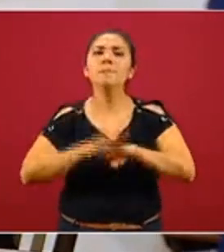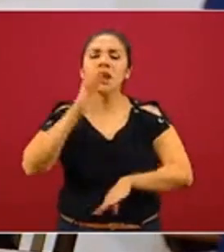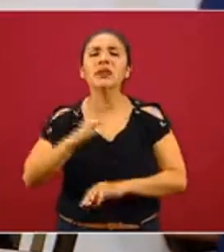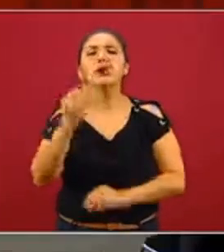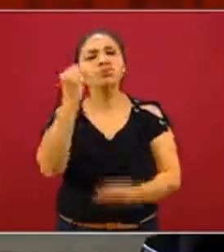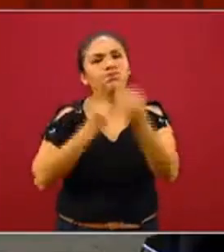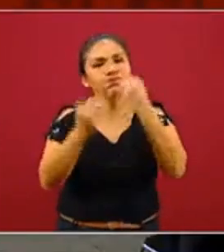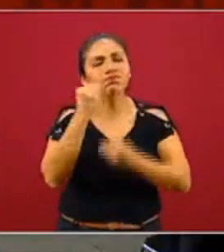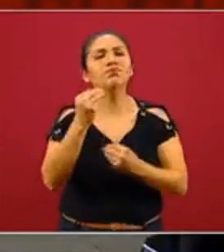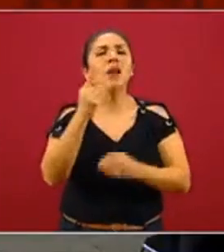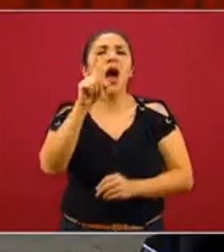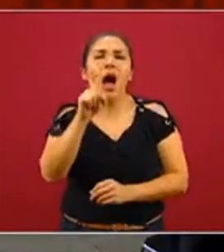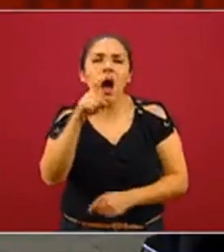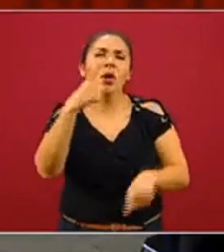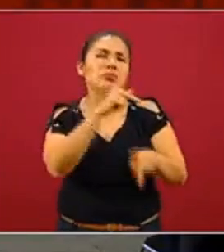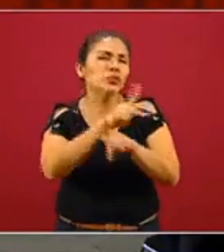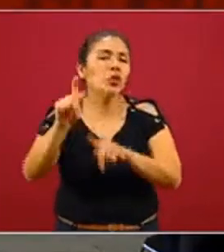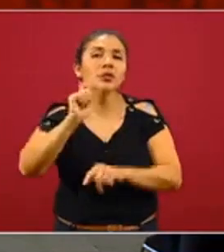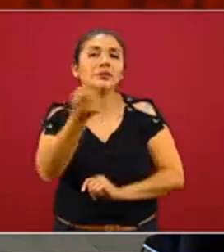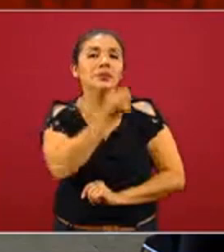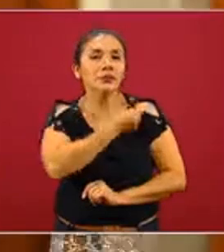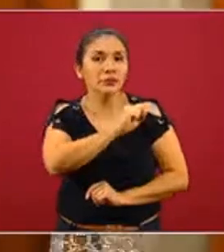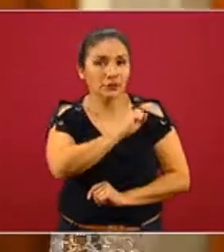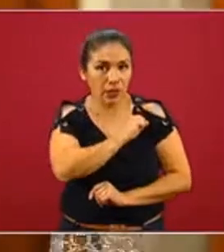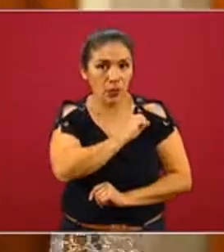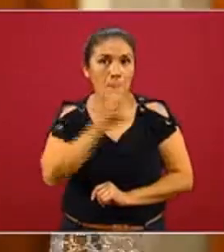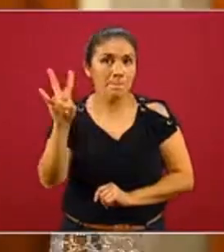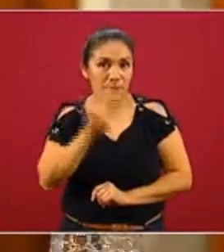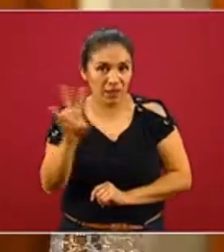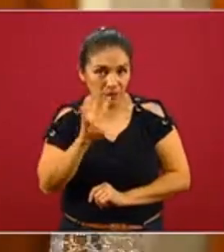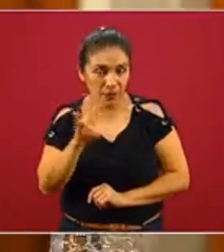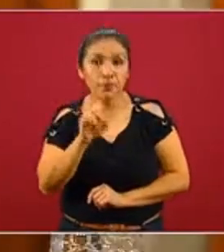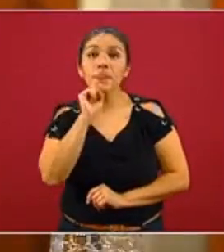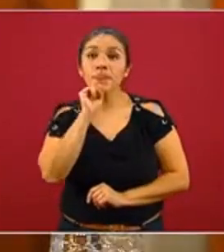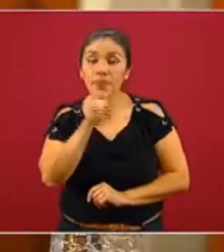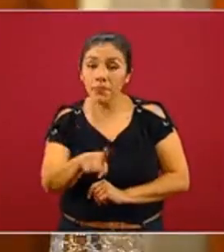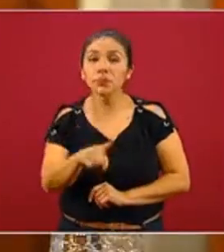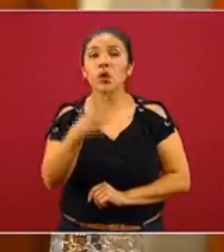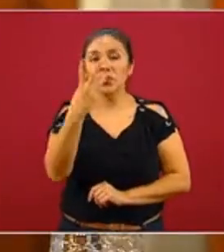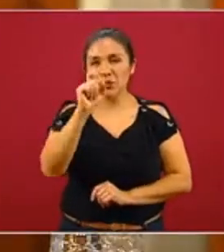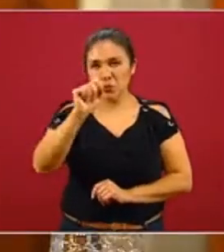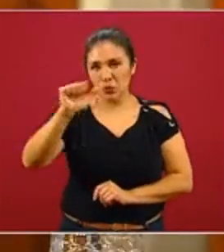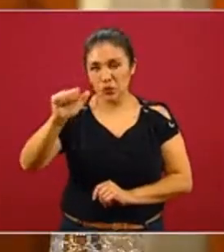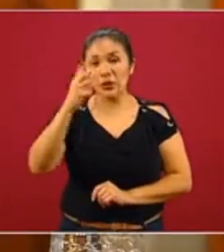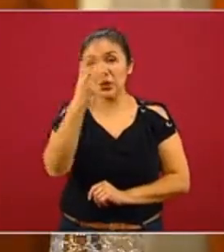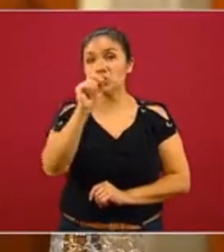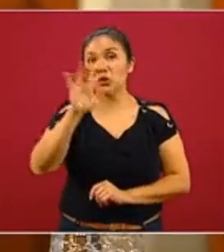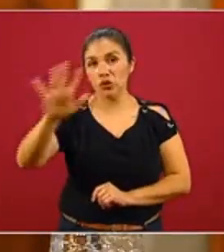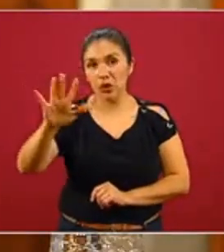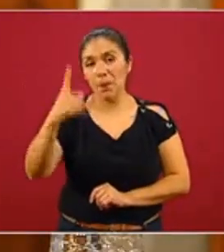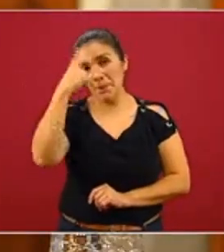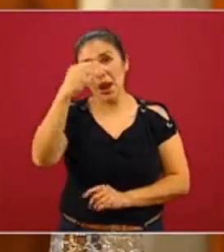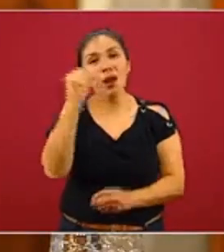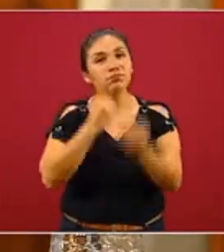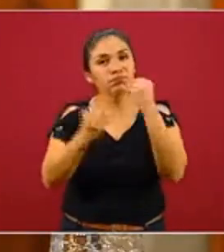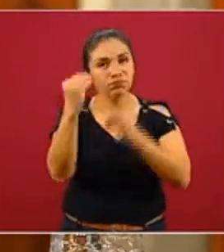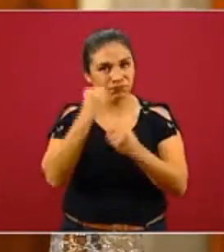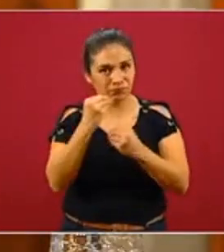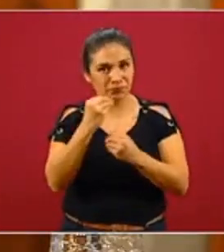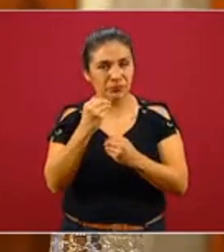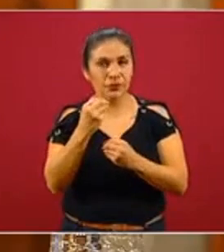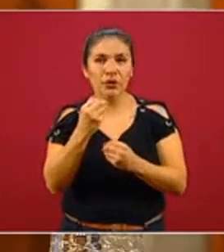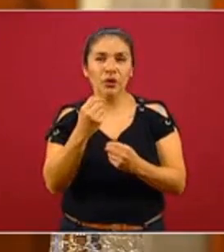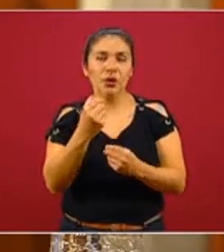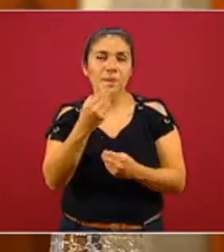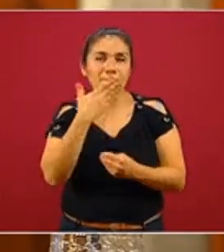y nutritivas. Asimismo, de acuerdo con el lineamiento 3.5 sobre alimentación y